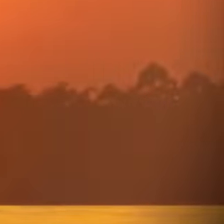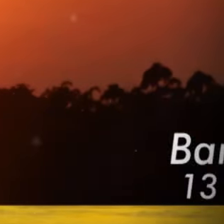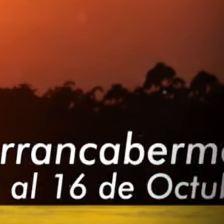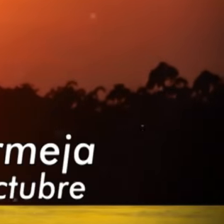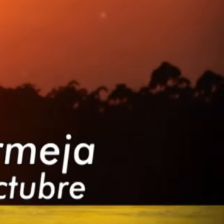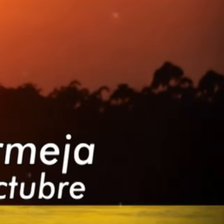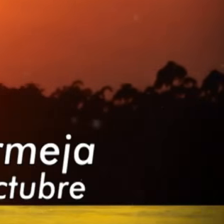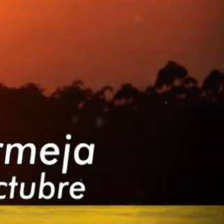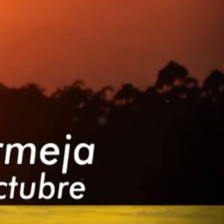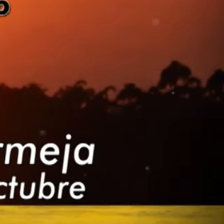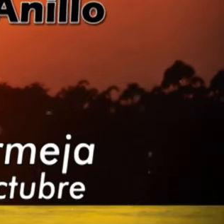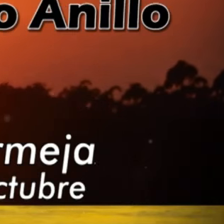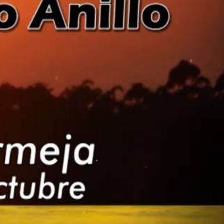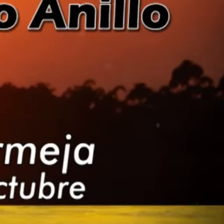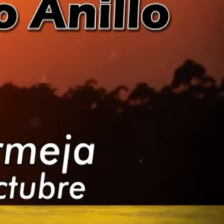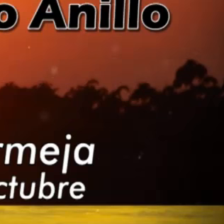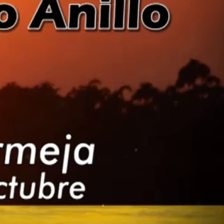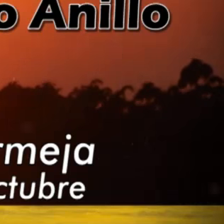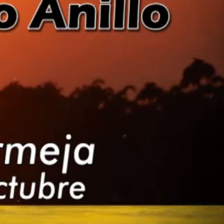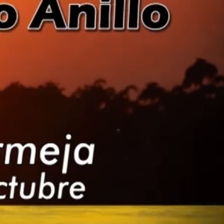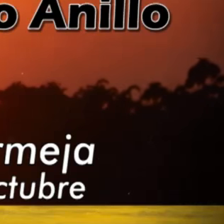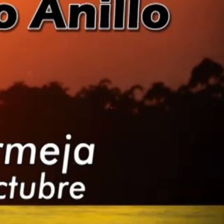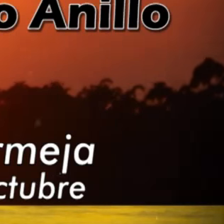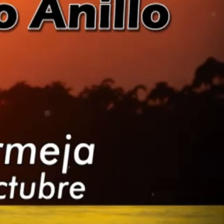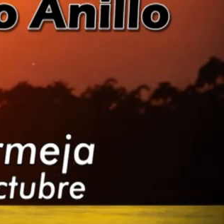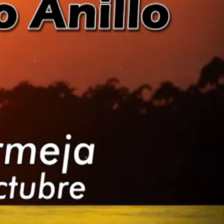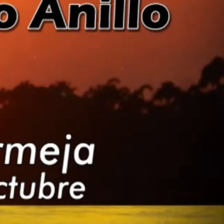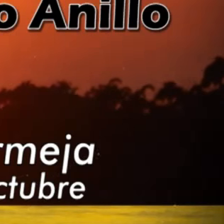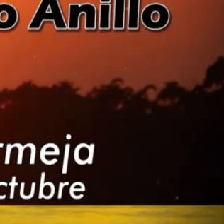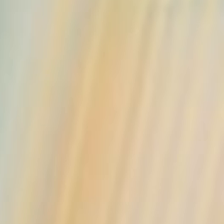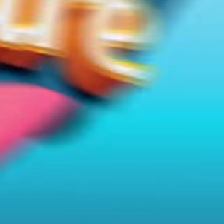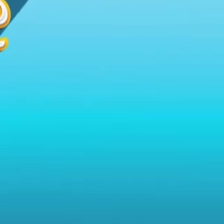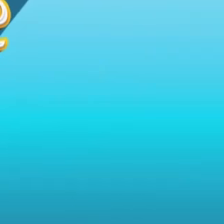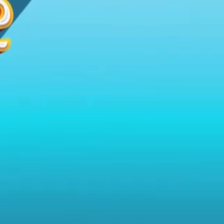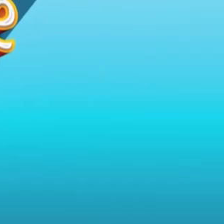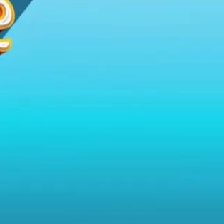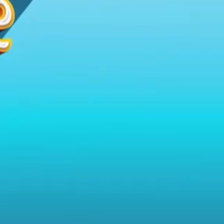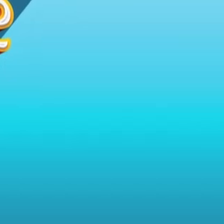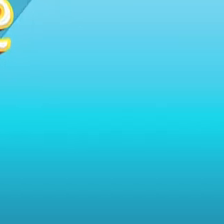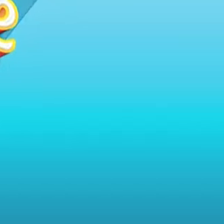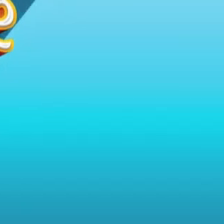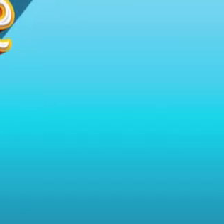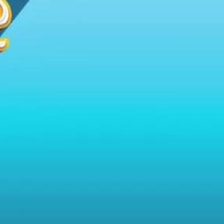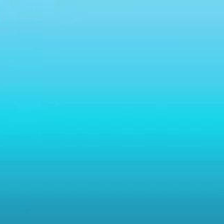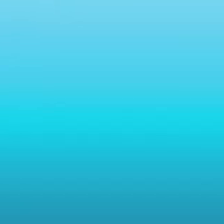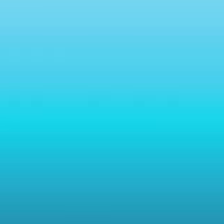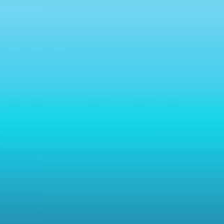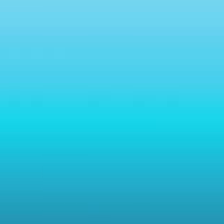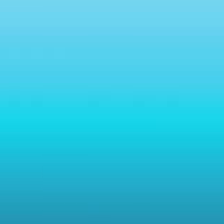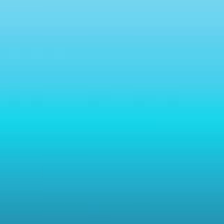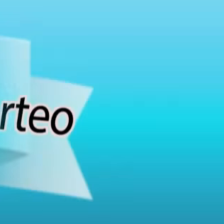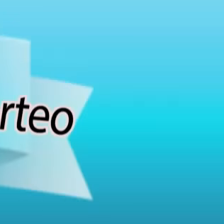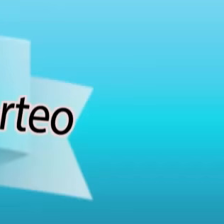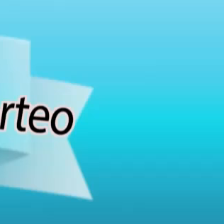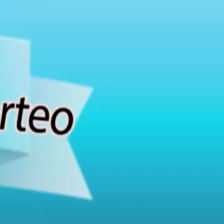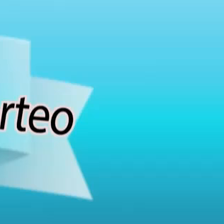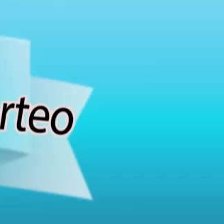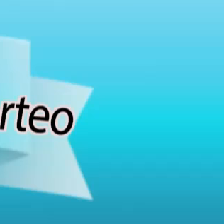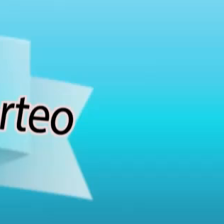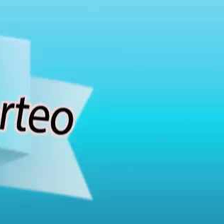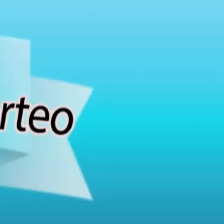Invita Fundación Festival Vallenato del Magdalena Medio. enamórate del Centro Comercial San Silvestre.